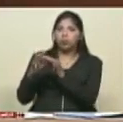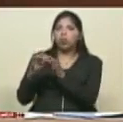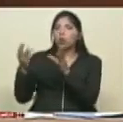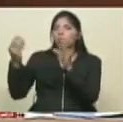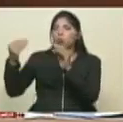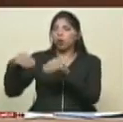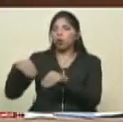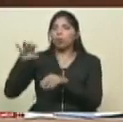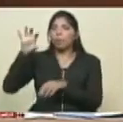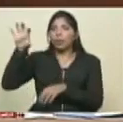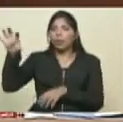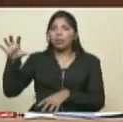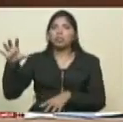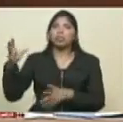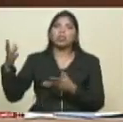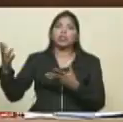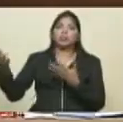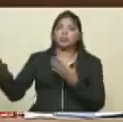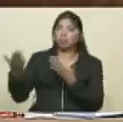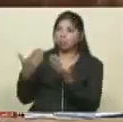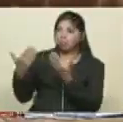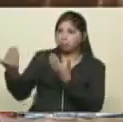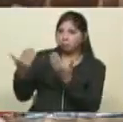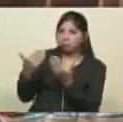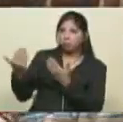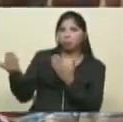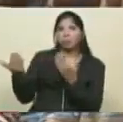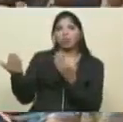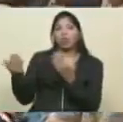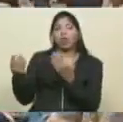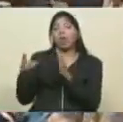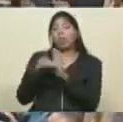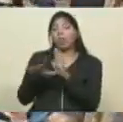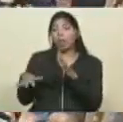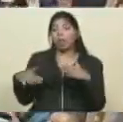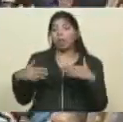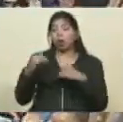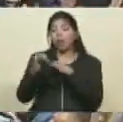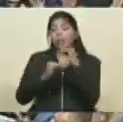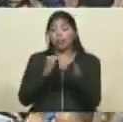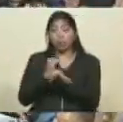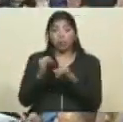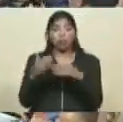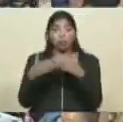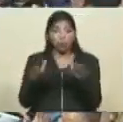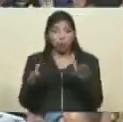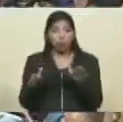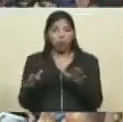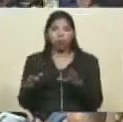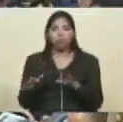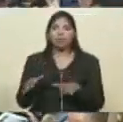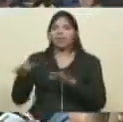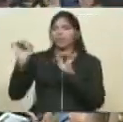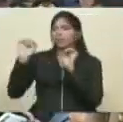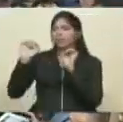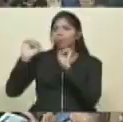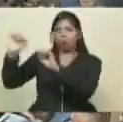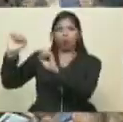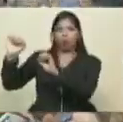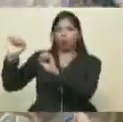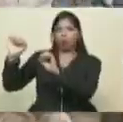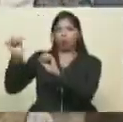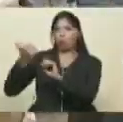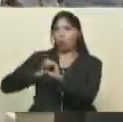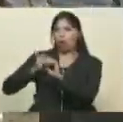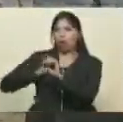de procurar relaciones enmarcadas en el derecho internacional público. Rechazamos cualquier forma de